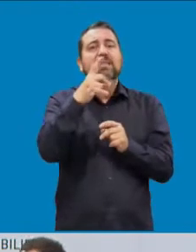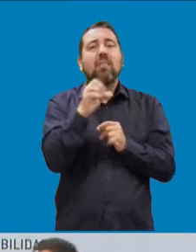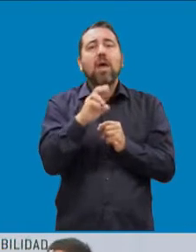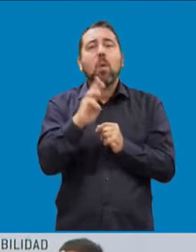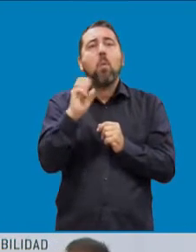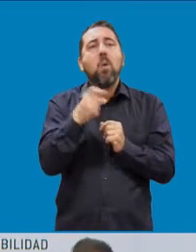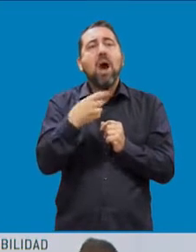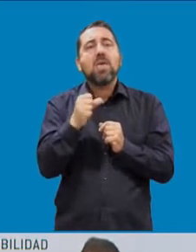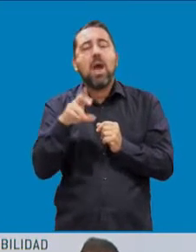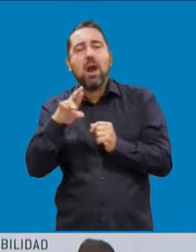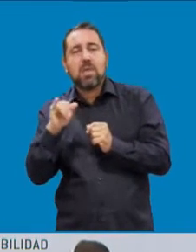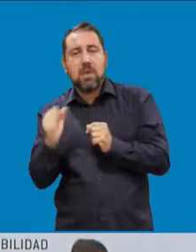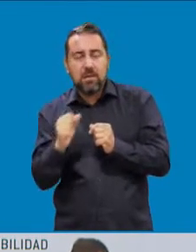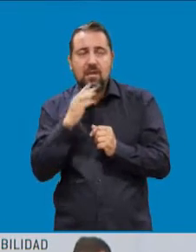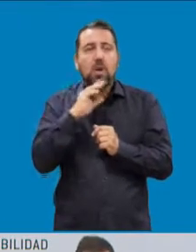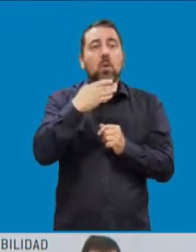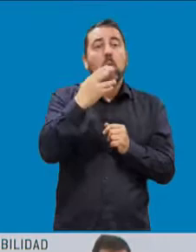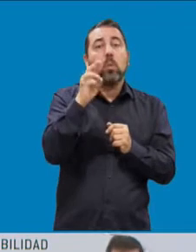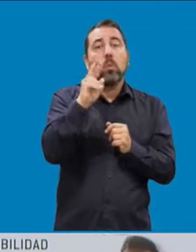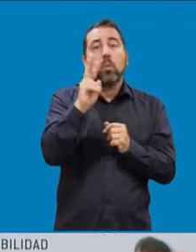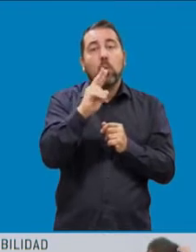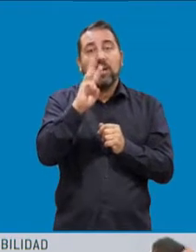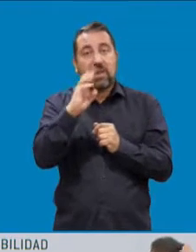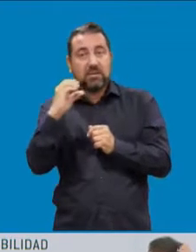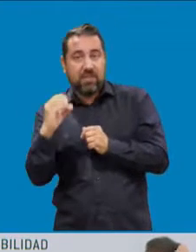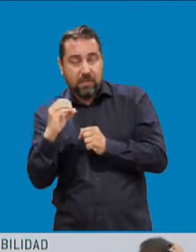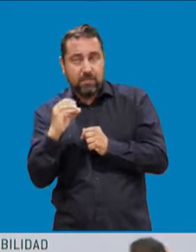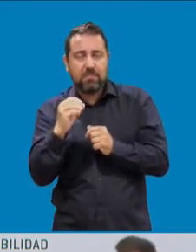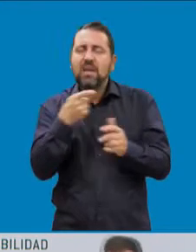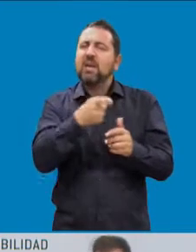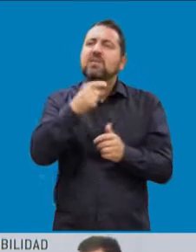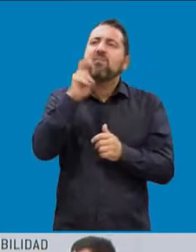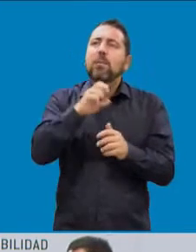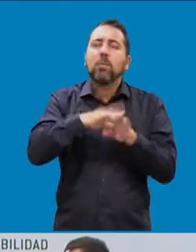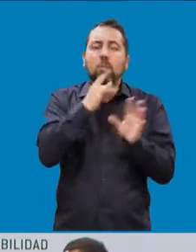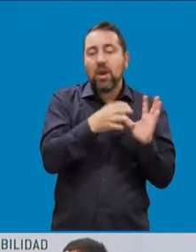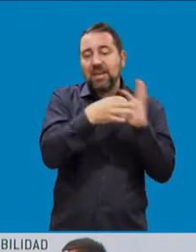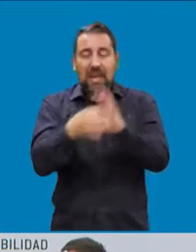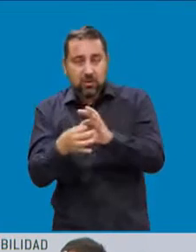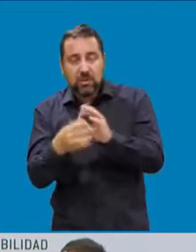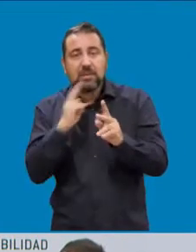elementos mediante el estándar WireIA, que es un estándar del V3C que sirve